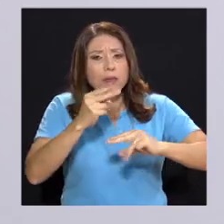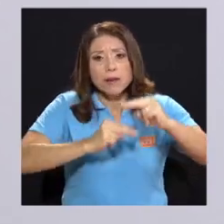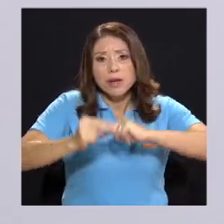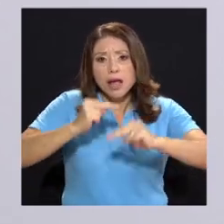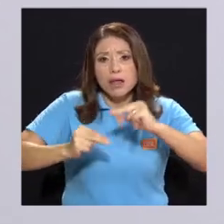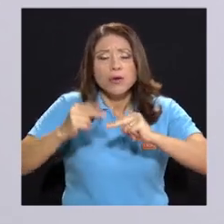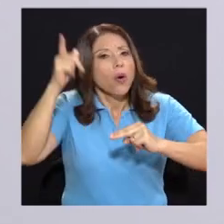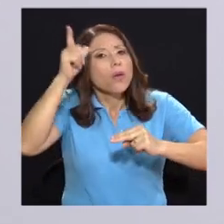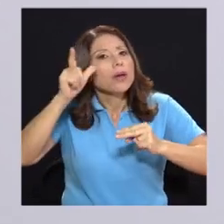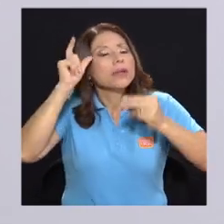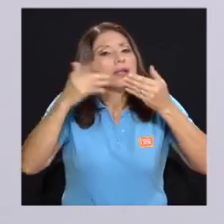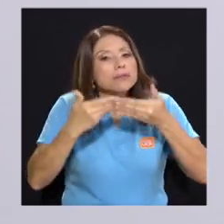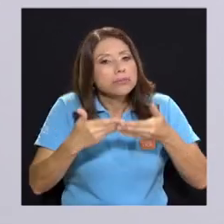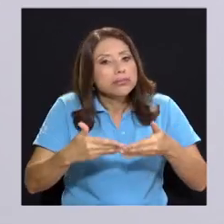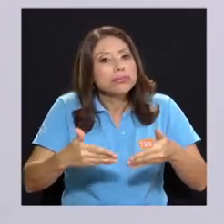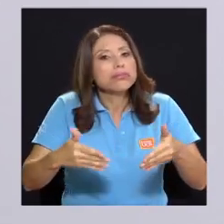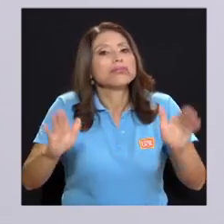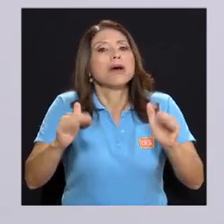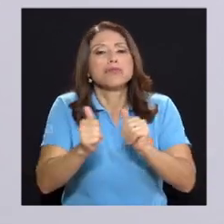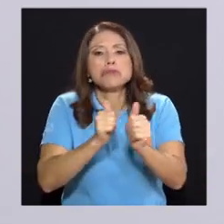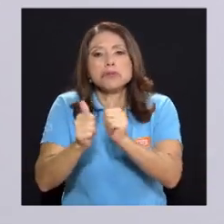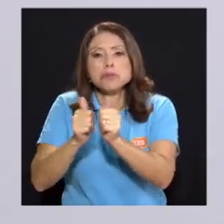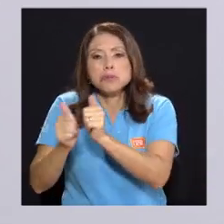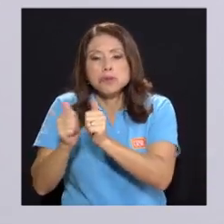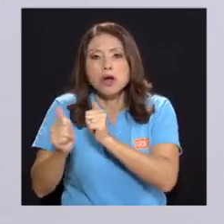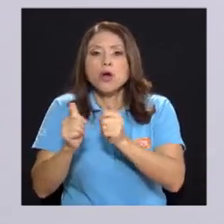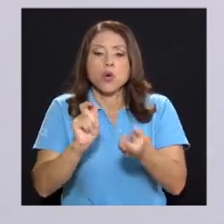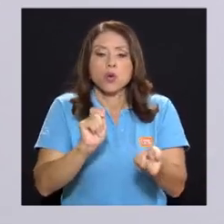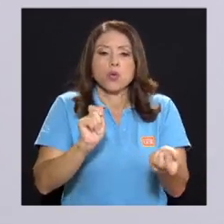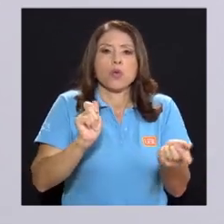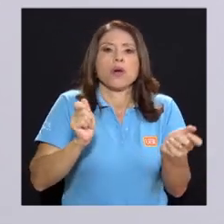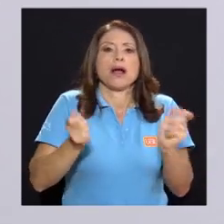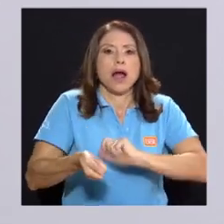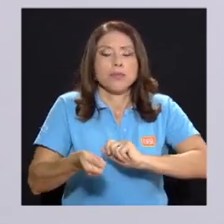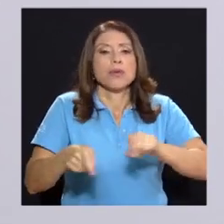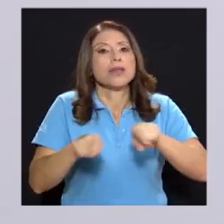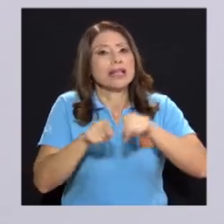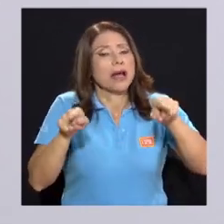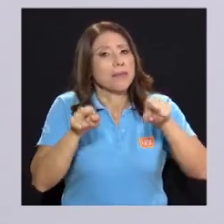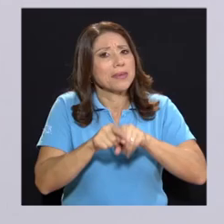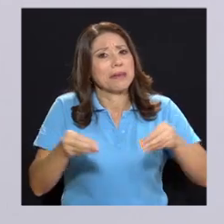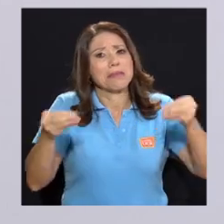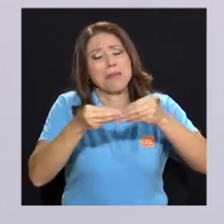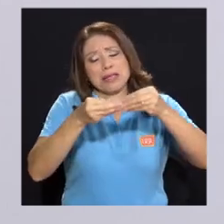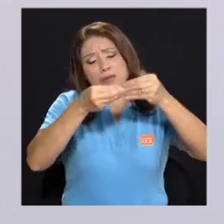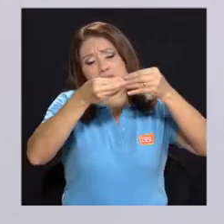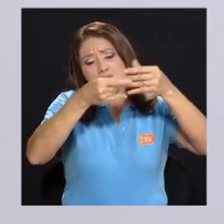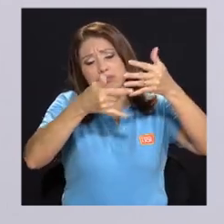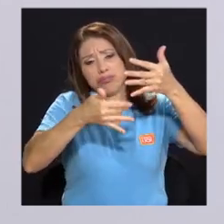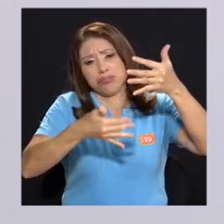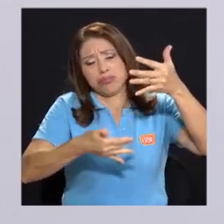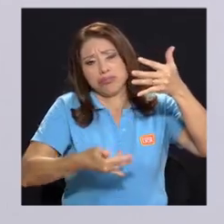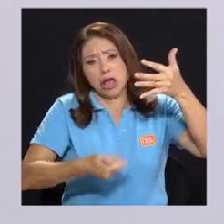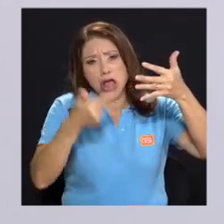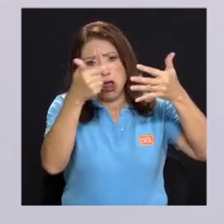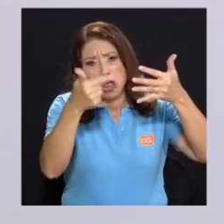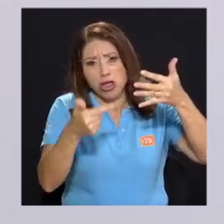entraron otros actores hubo un cambio y una enorme expansión el portafolio de este